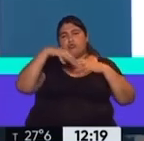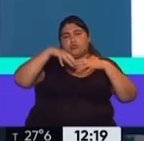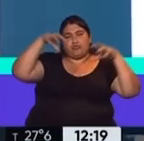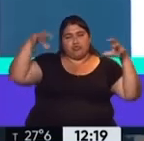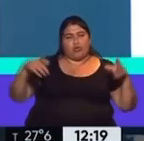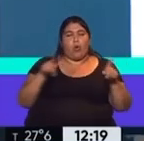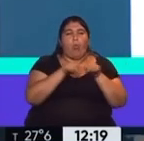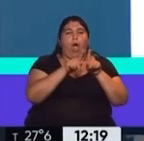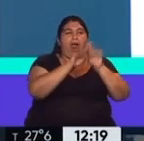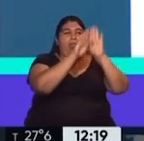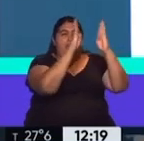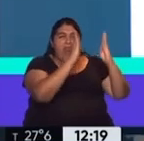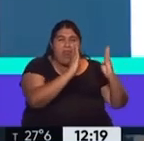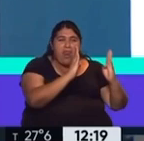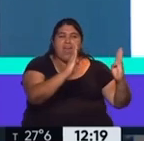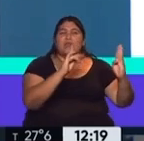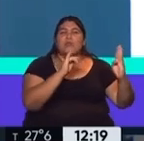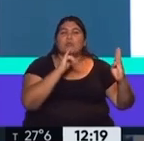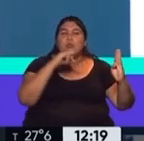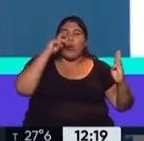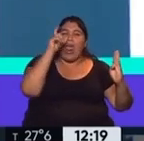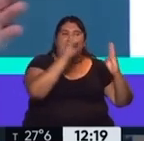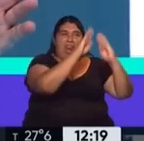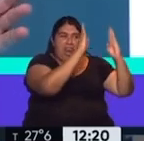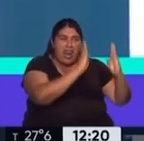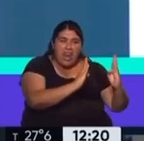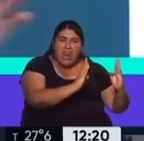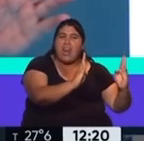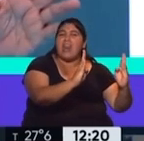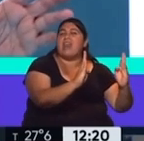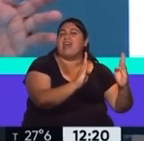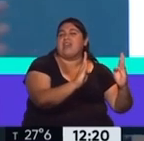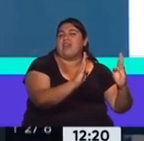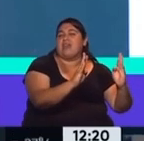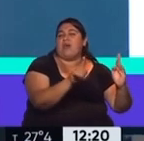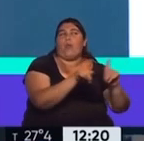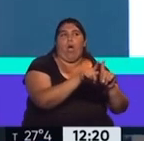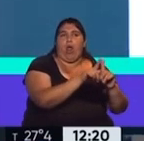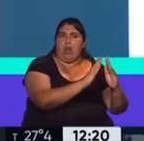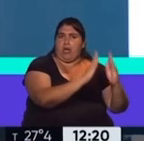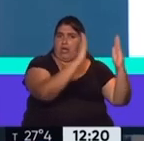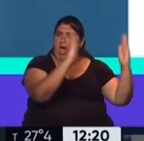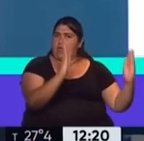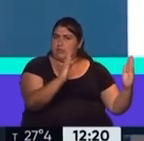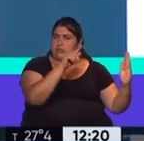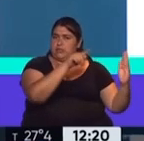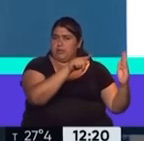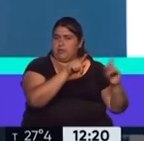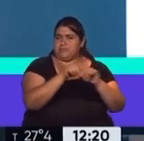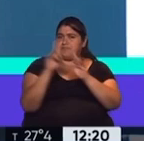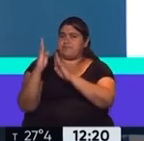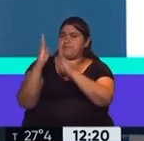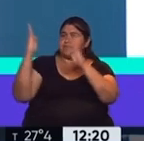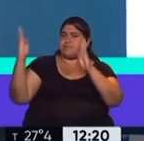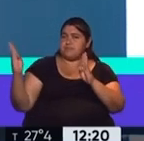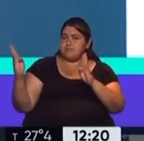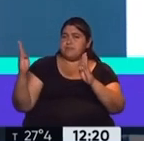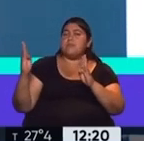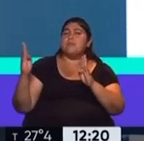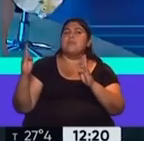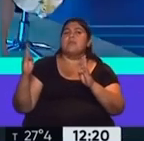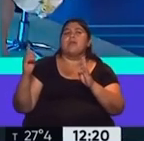túneles que de éste son casi grandes como ancho como este como este